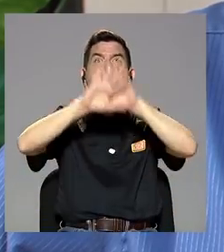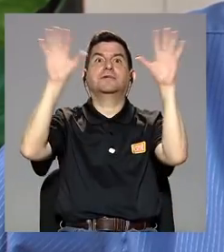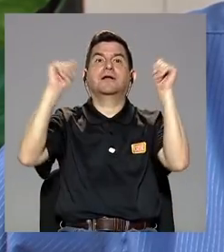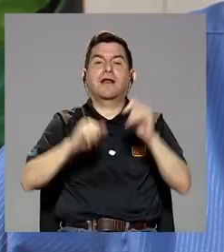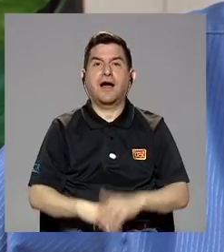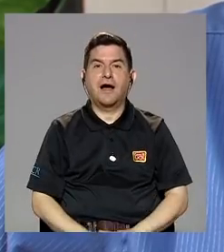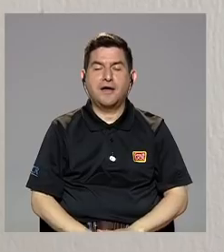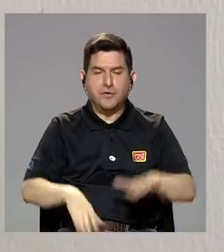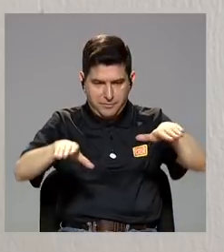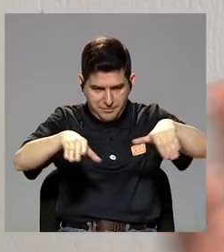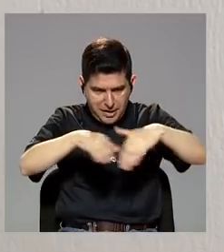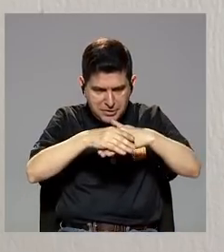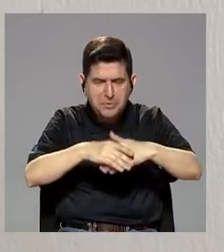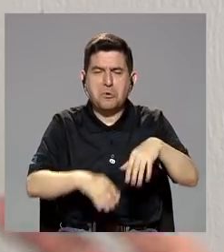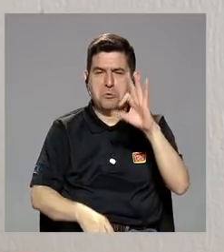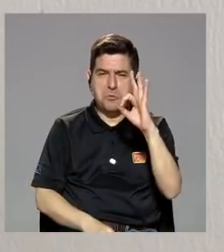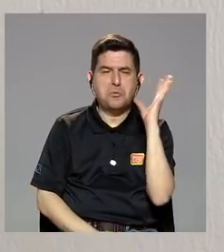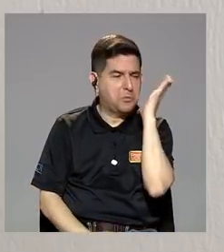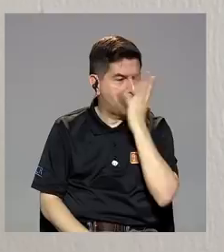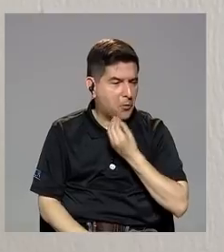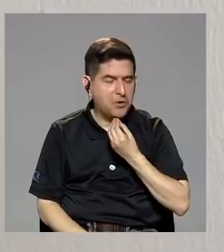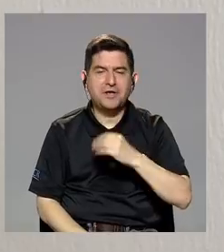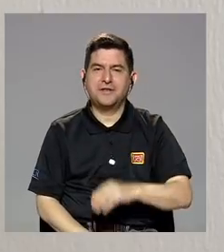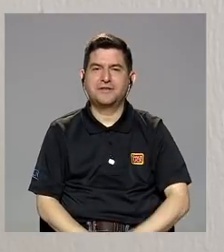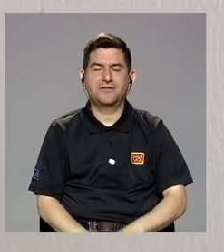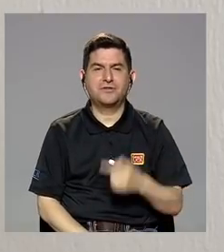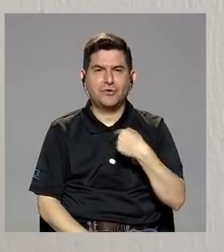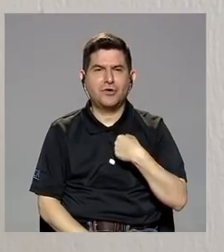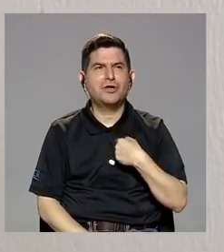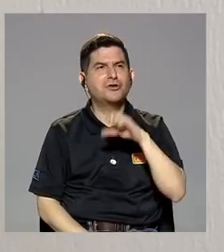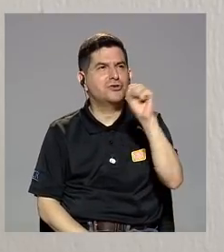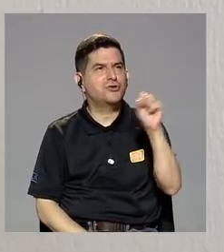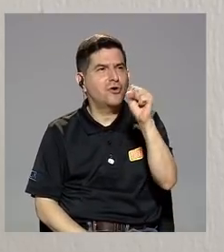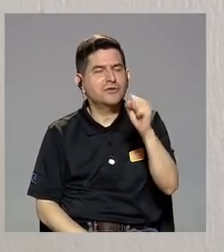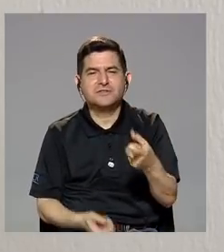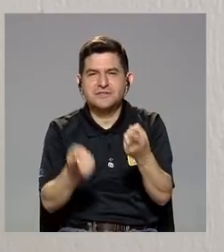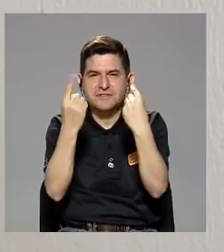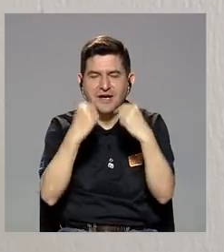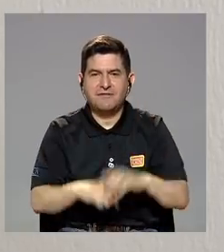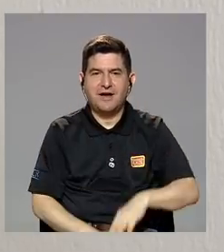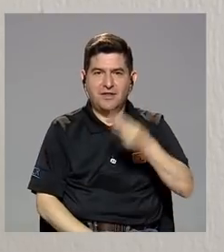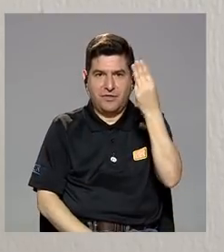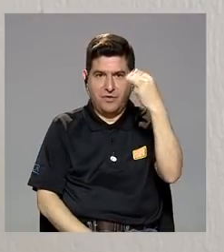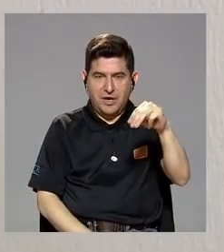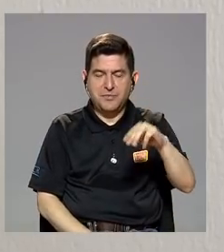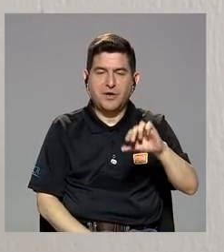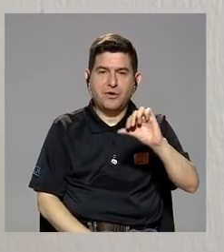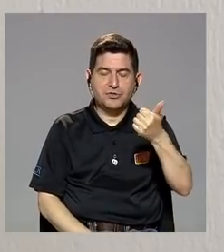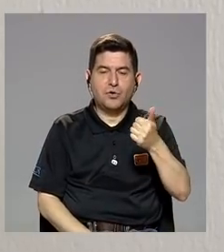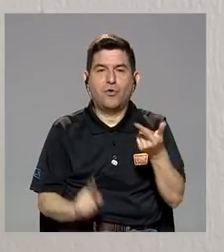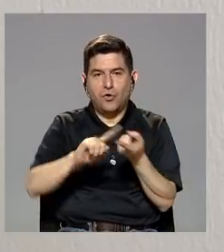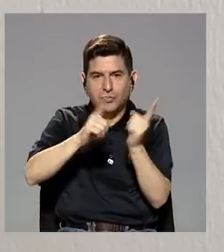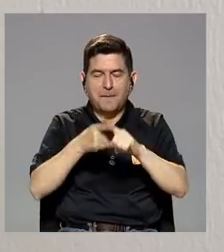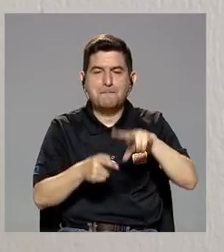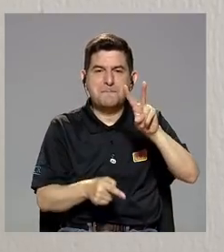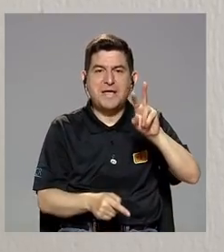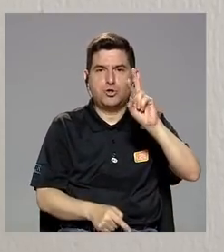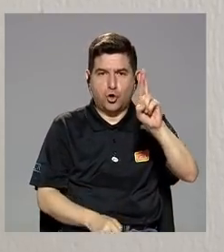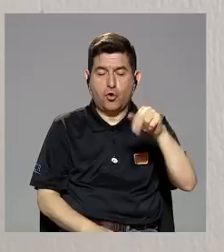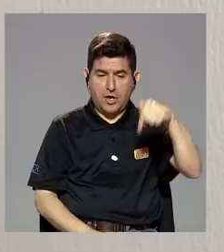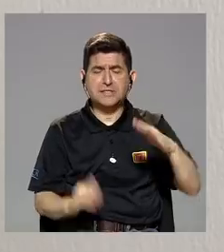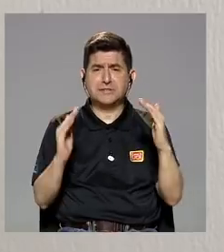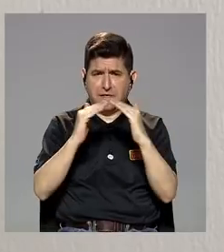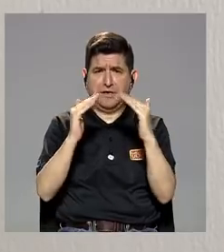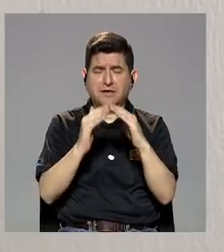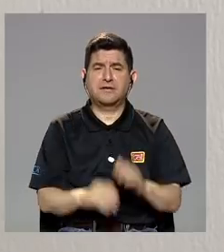pasó el máximo de todo muy bien muy lindo y yo me venía usado y el miércoles me llamó a otro amigo víctor roja que había vivido